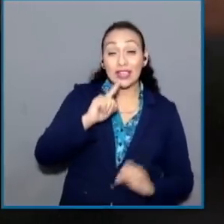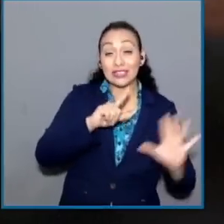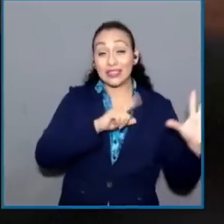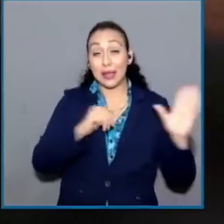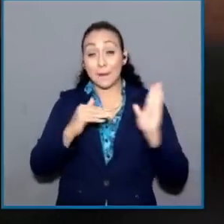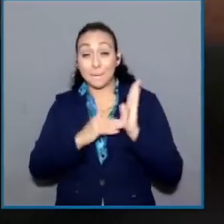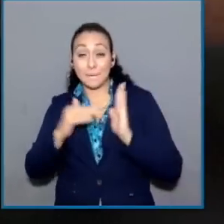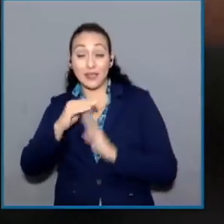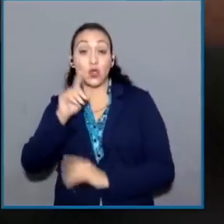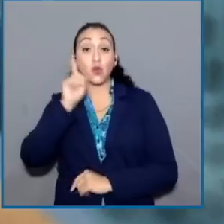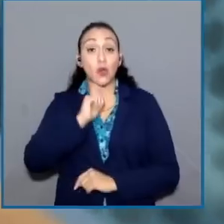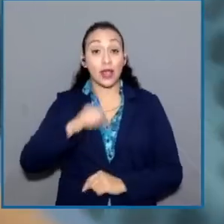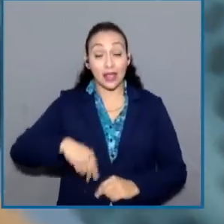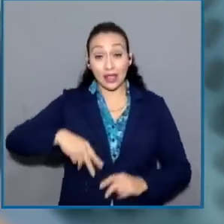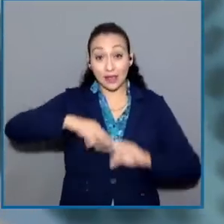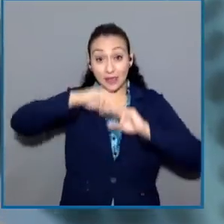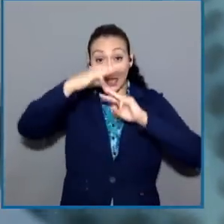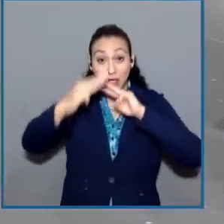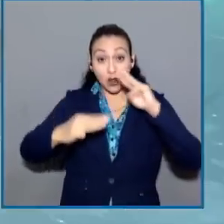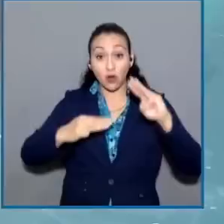fuera del mercado laboral.